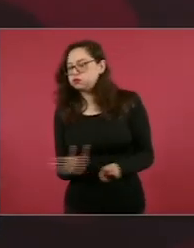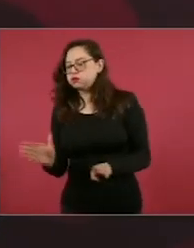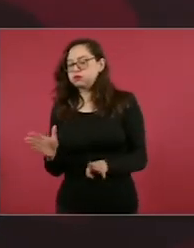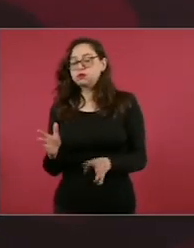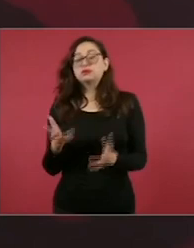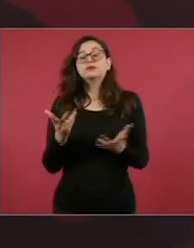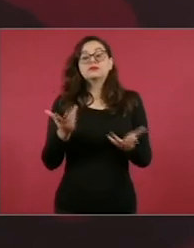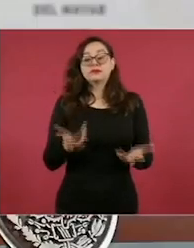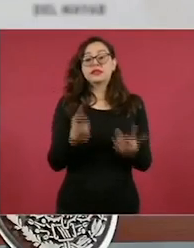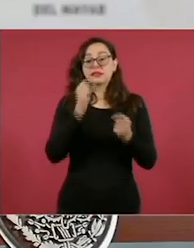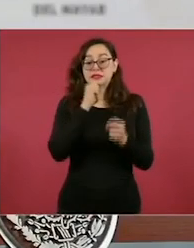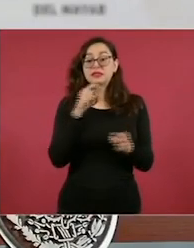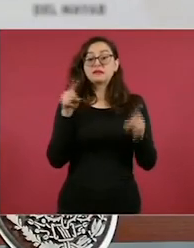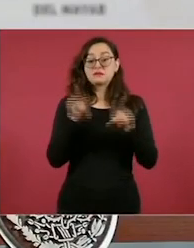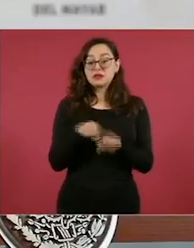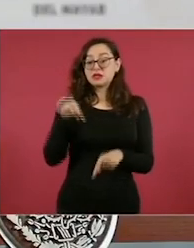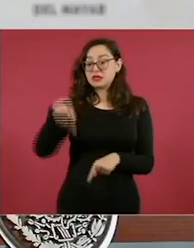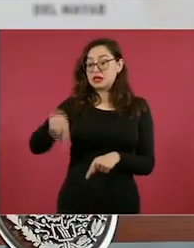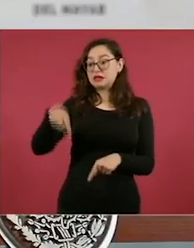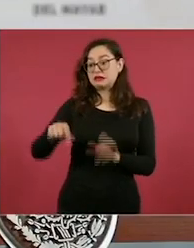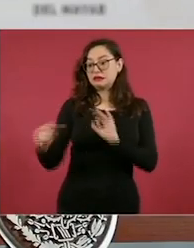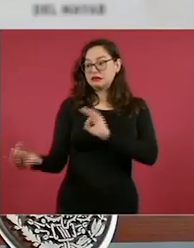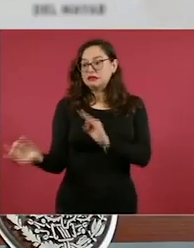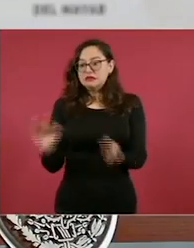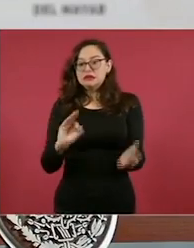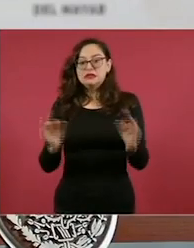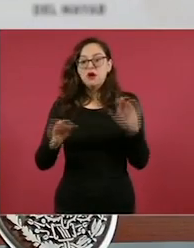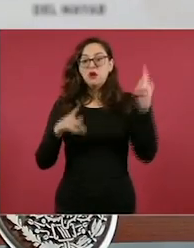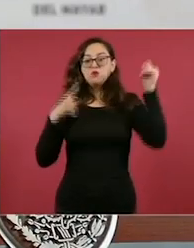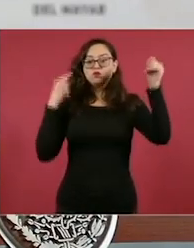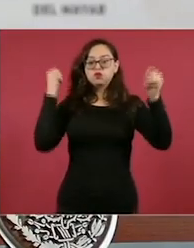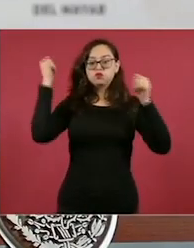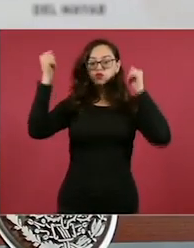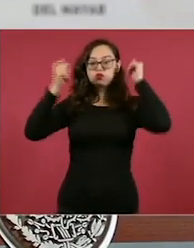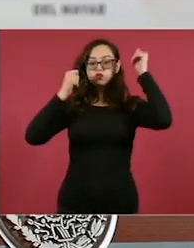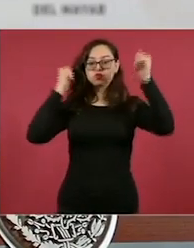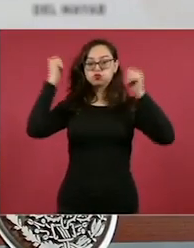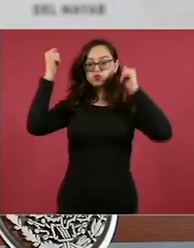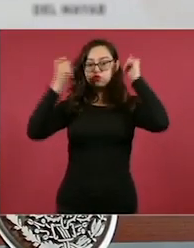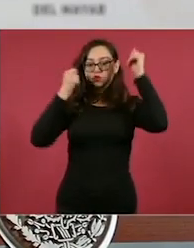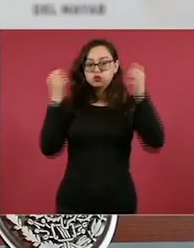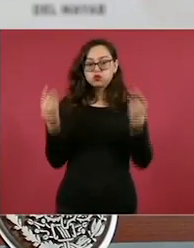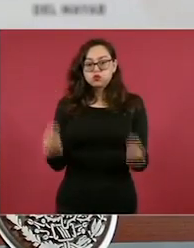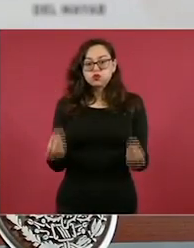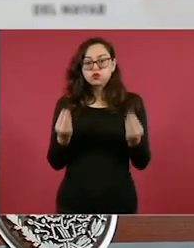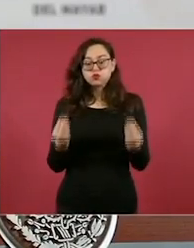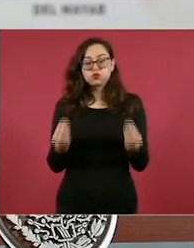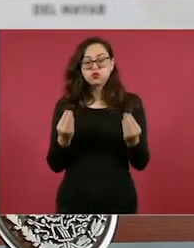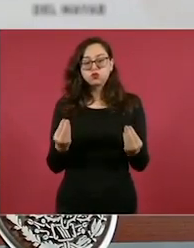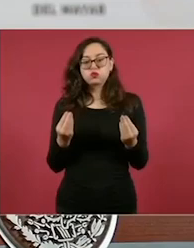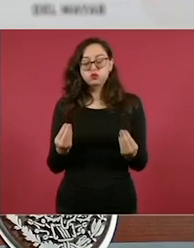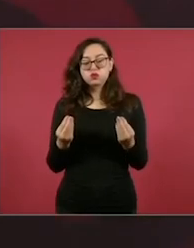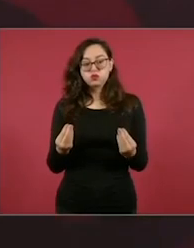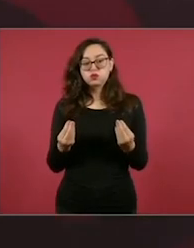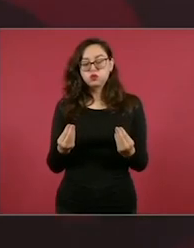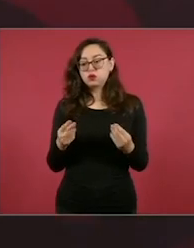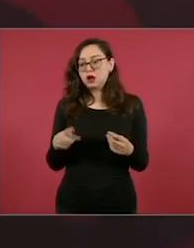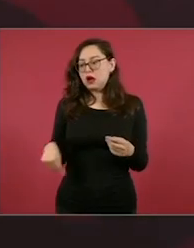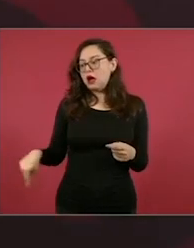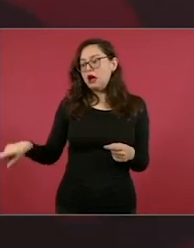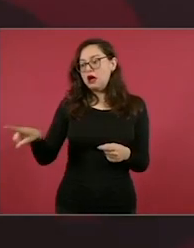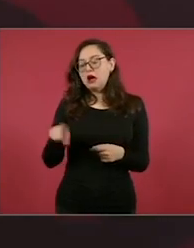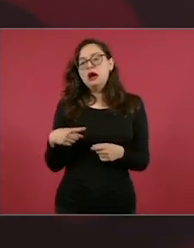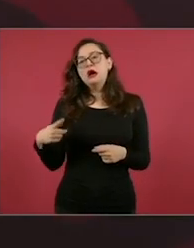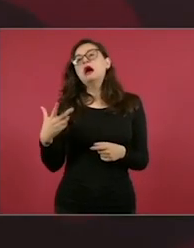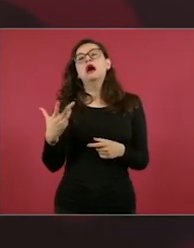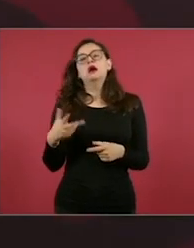de querer defender algo a toda costa, en este caso los gobernadores tanto de la Cuarta Transformación como el presidente de